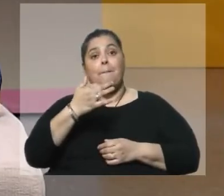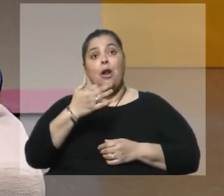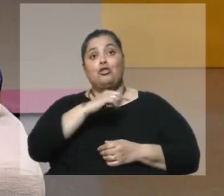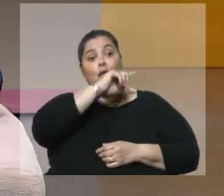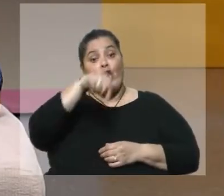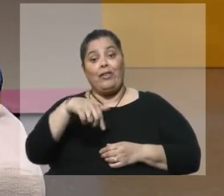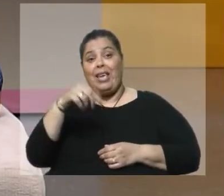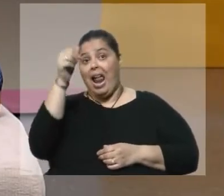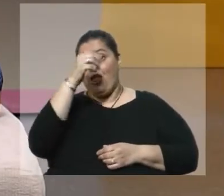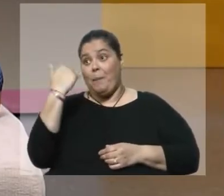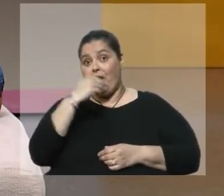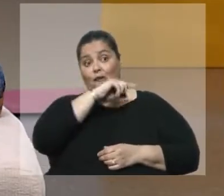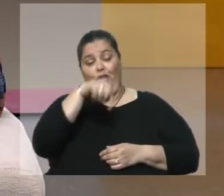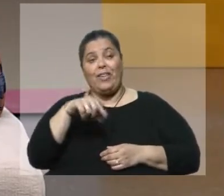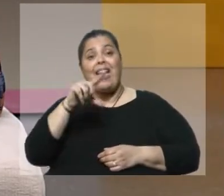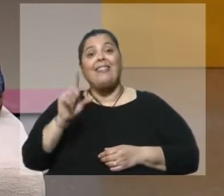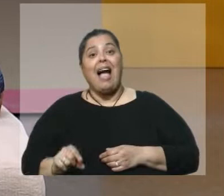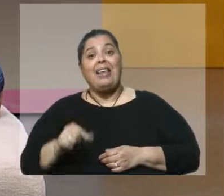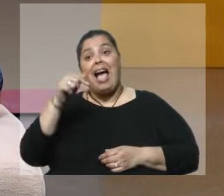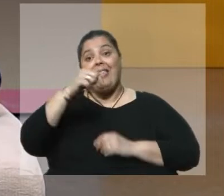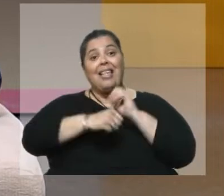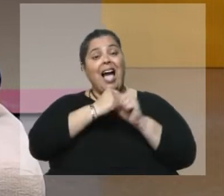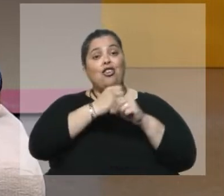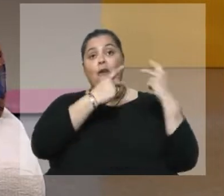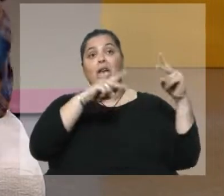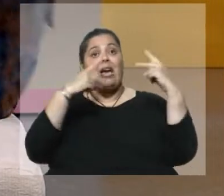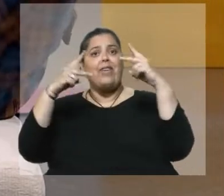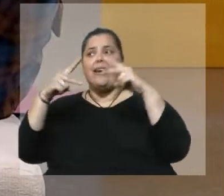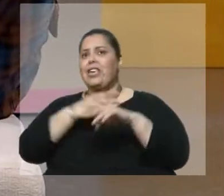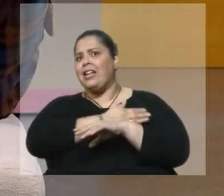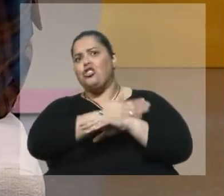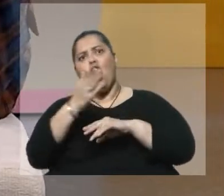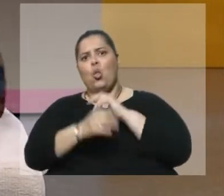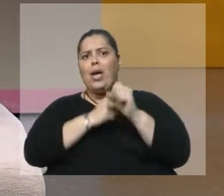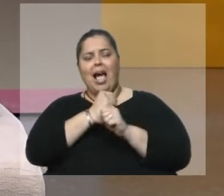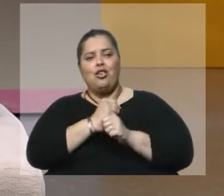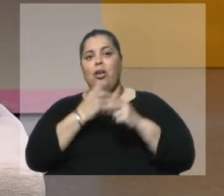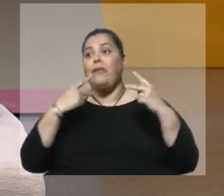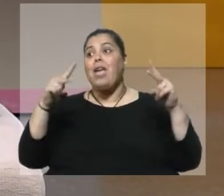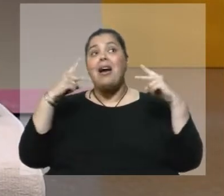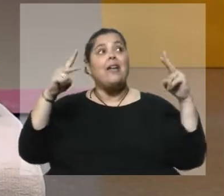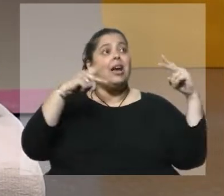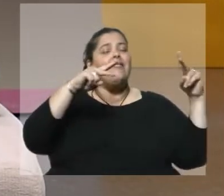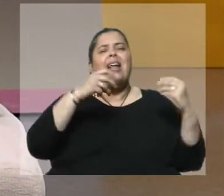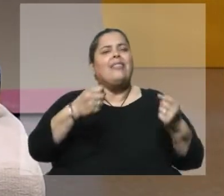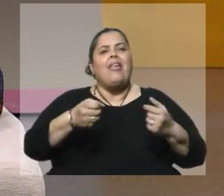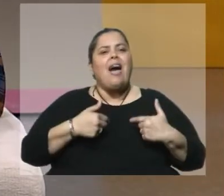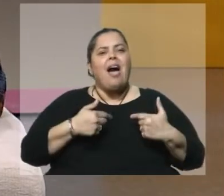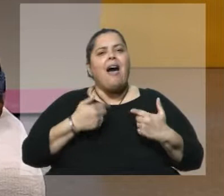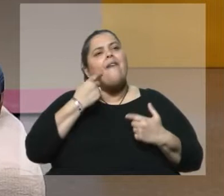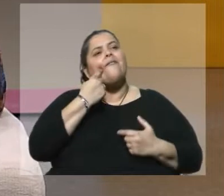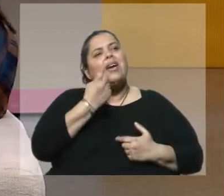Italia y este año viajé casi todo el año. Y viajar lo que más te hace es ver